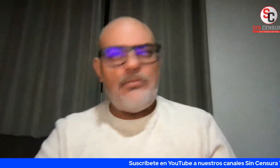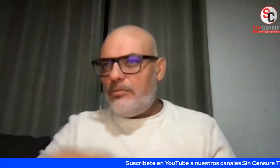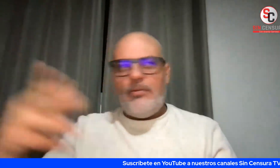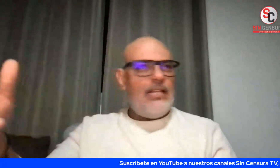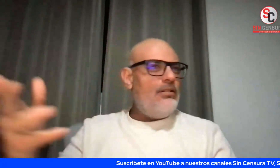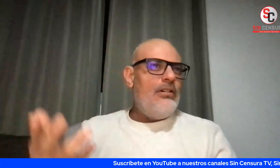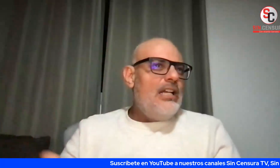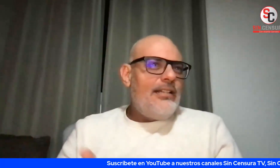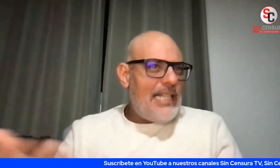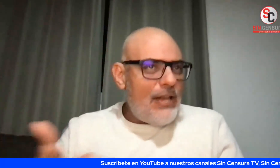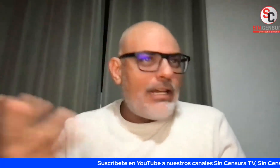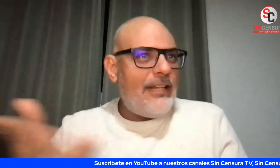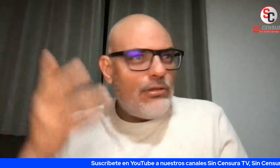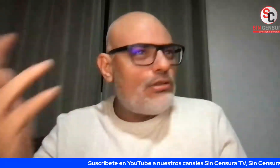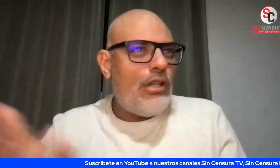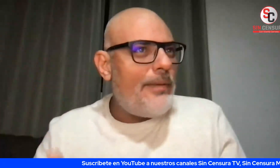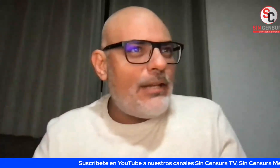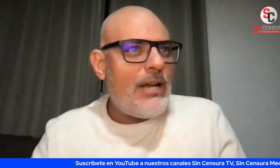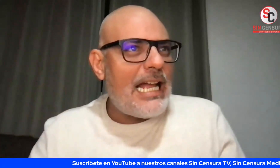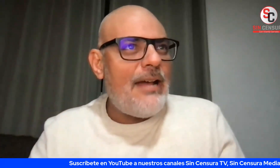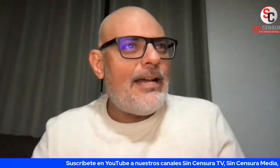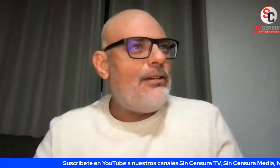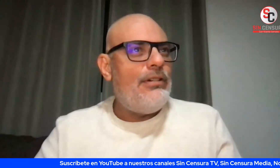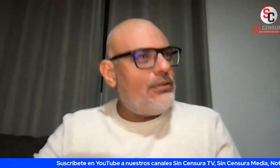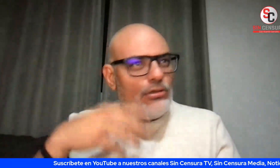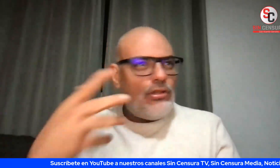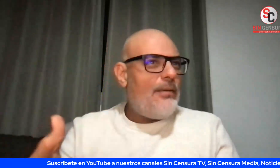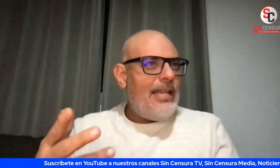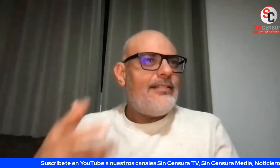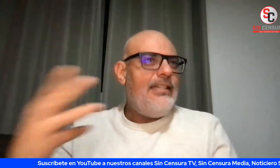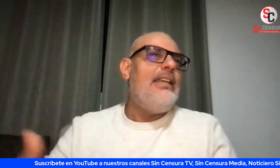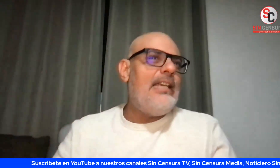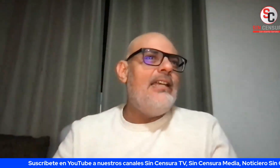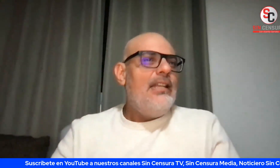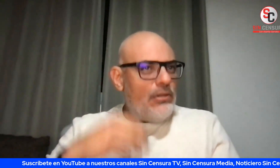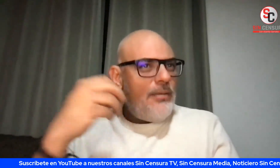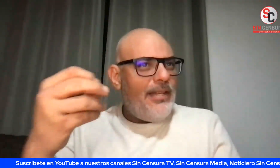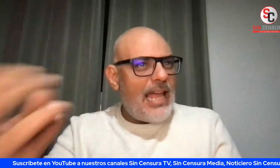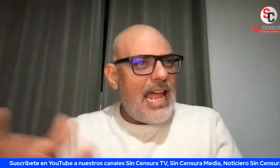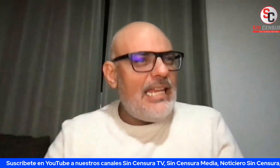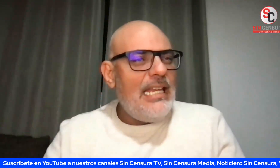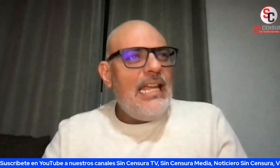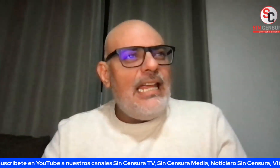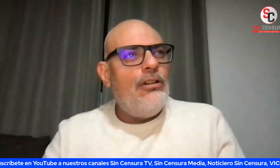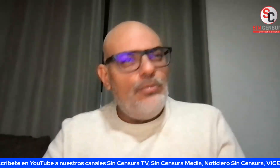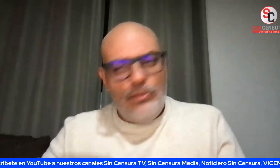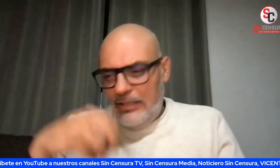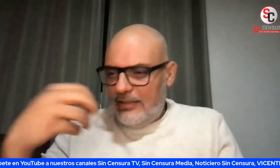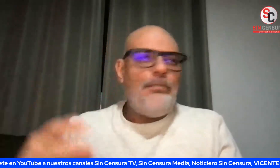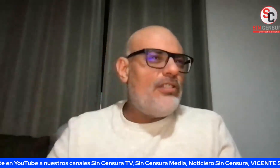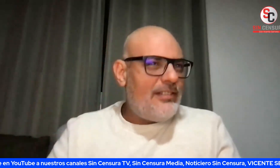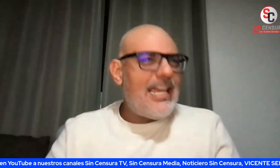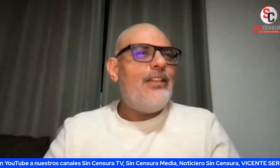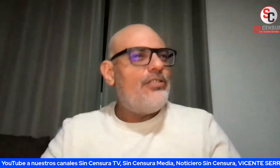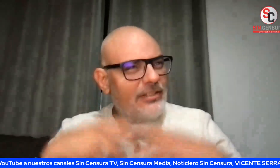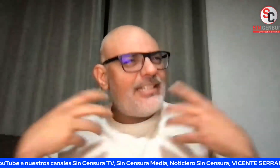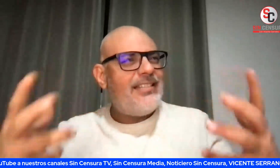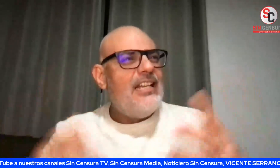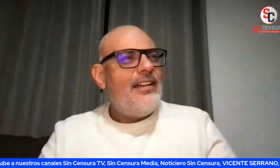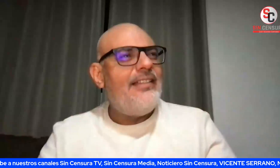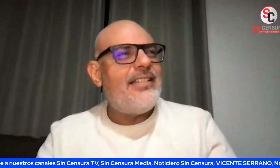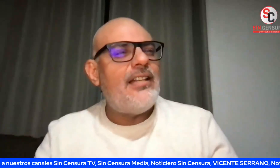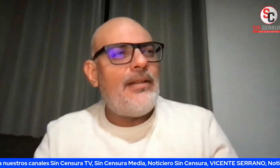sea, lo estamos viviendo. Claro que esto todavía no acaba, ¿no? Esto todavía sigue, todavía hay en los municipios,